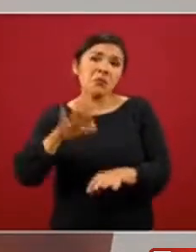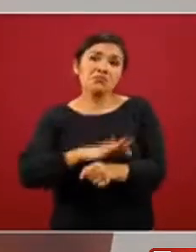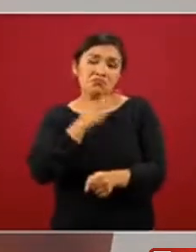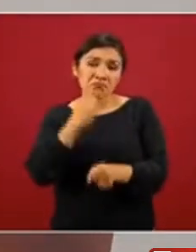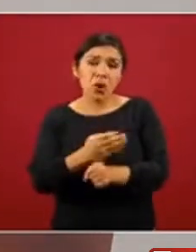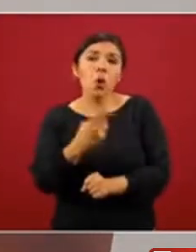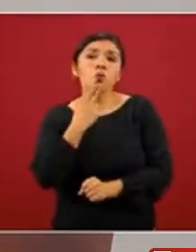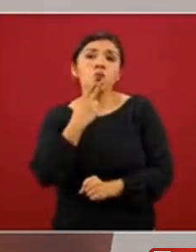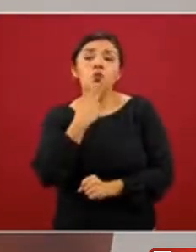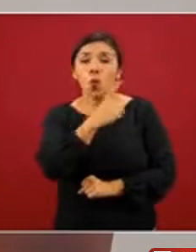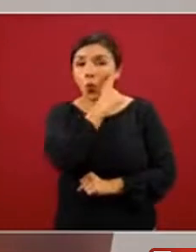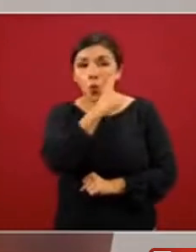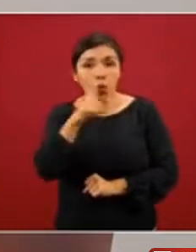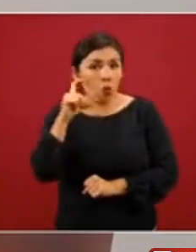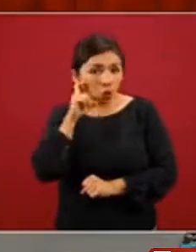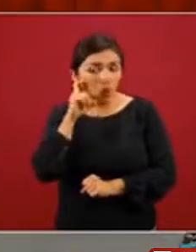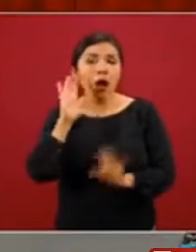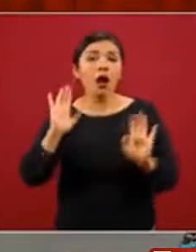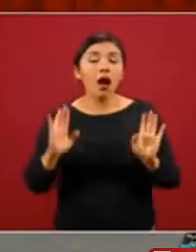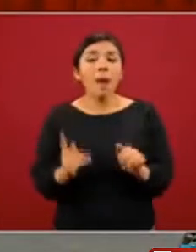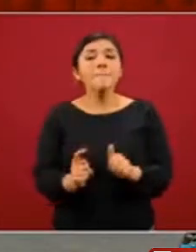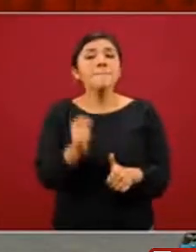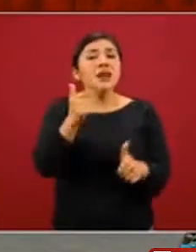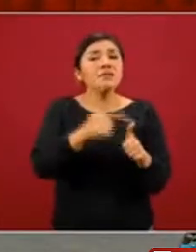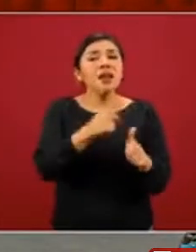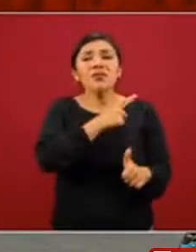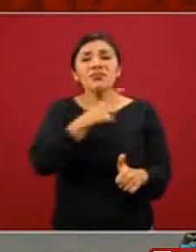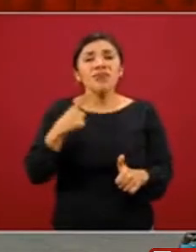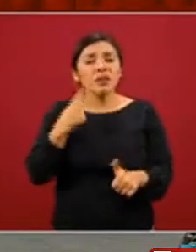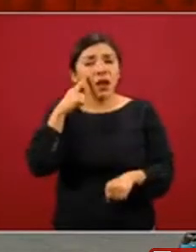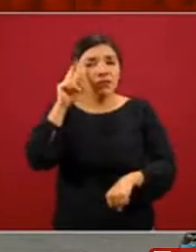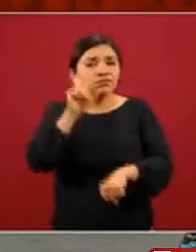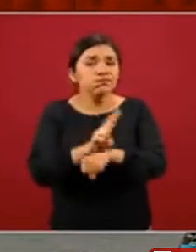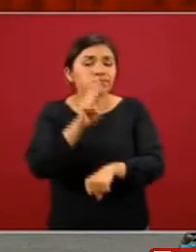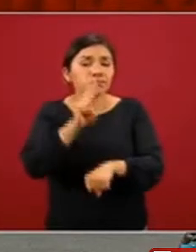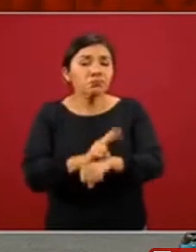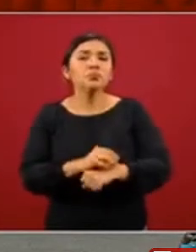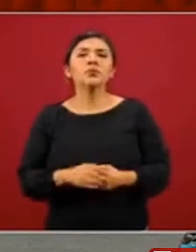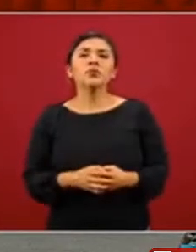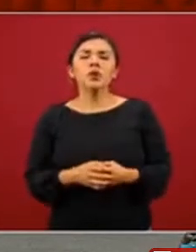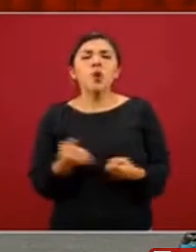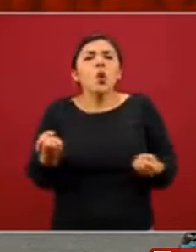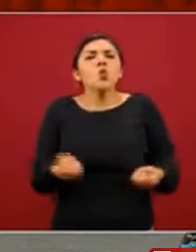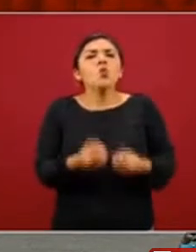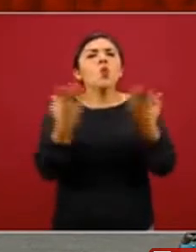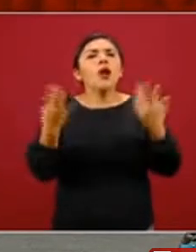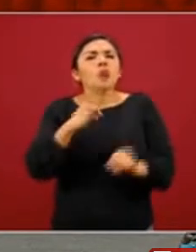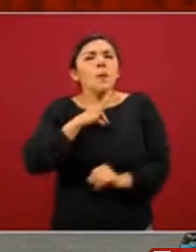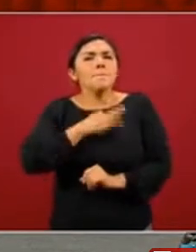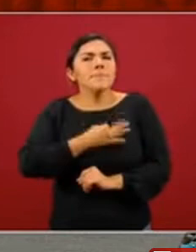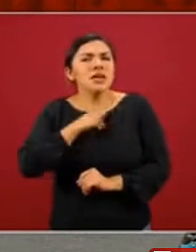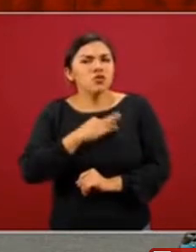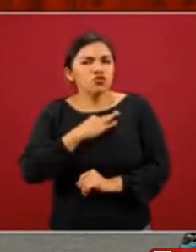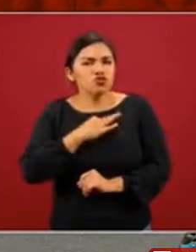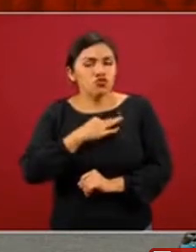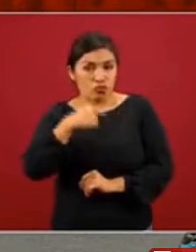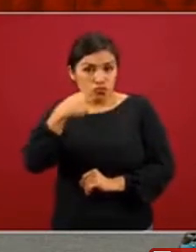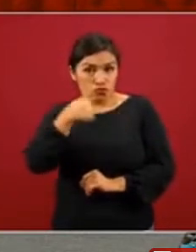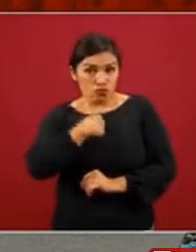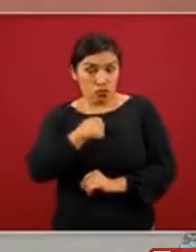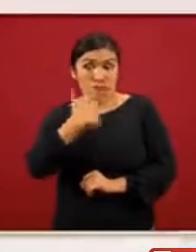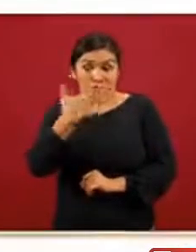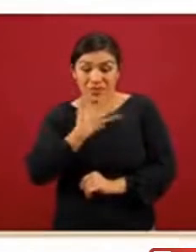de cubrebocas, lo primero que tendríamos que considerar es qué tantos virus yo soy capaz, cuando tengo